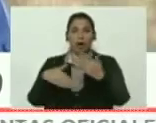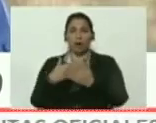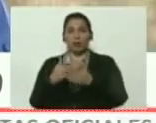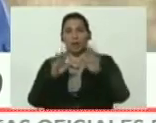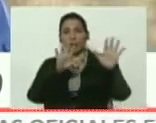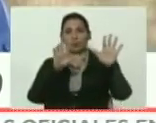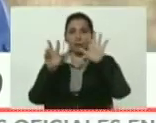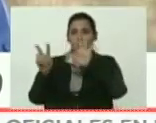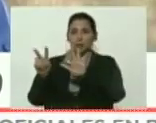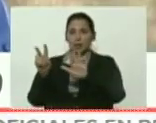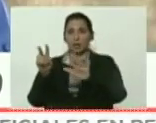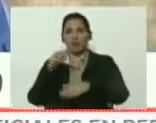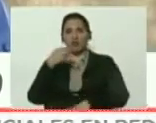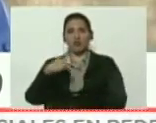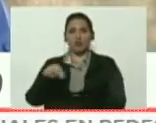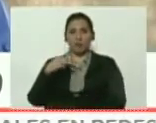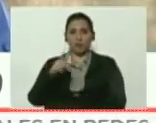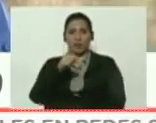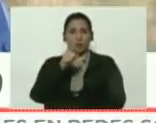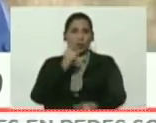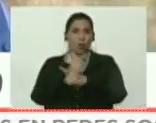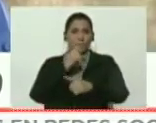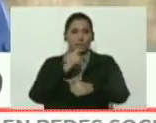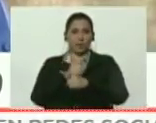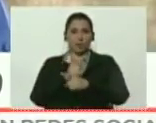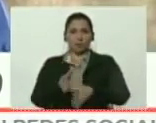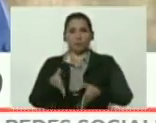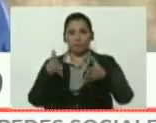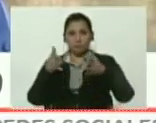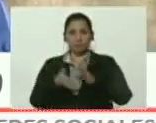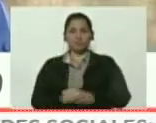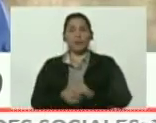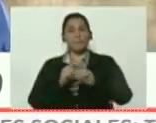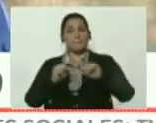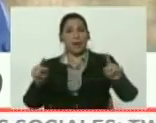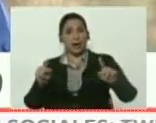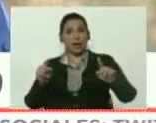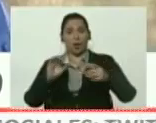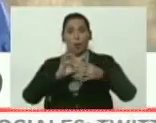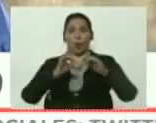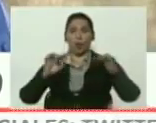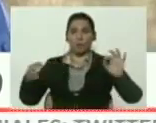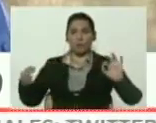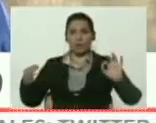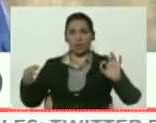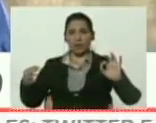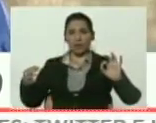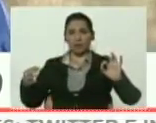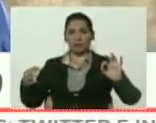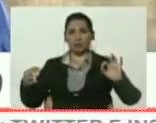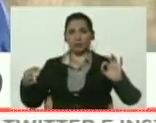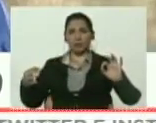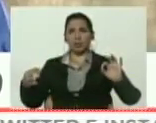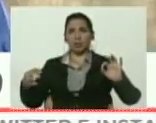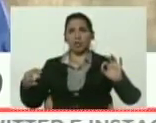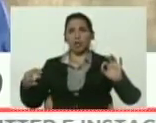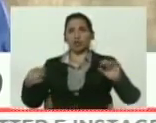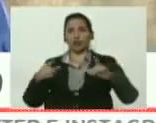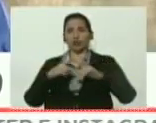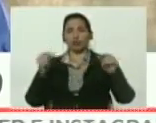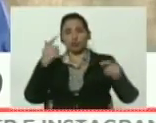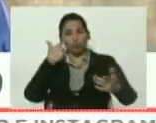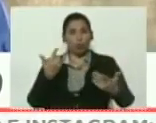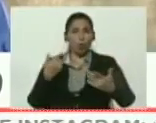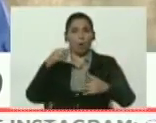17 de noviembre, que es una competencia clasificatoria para las Olimpiadas Tokio 2020. Me